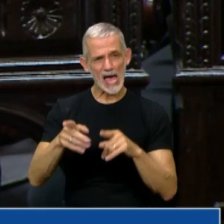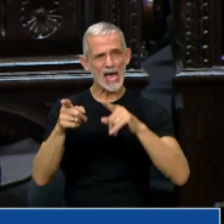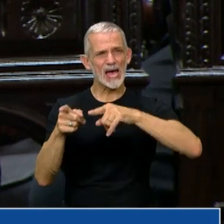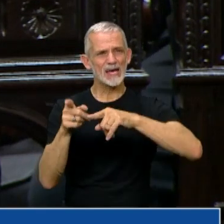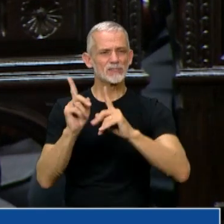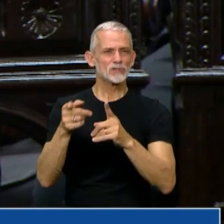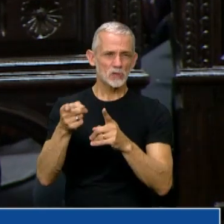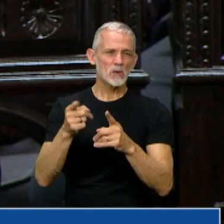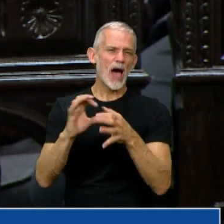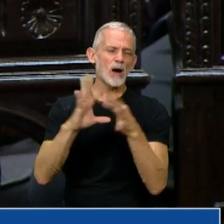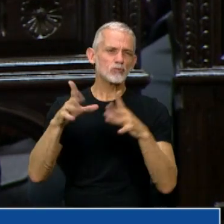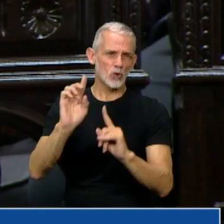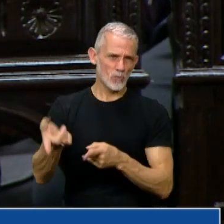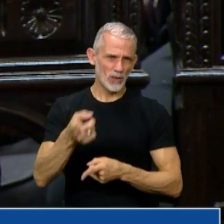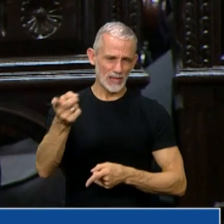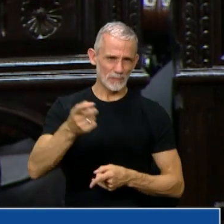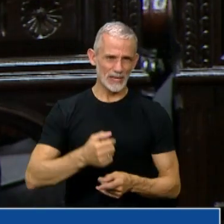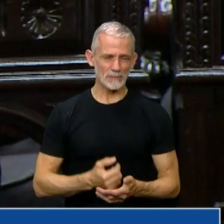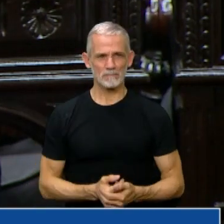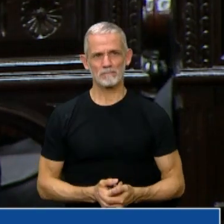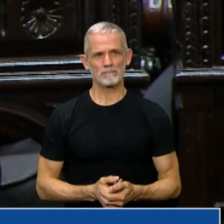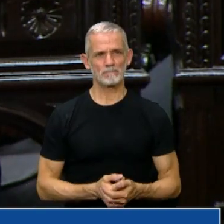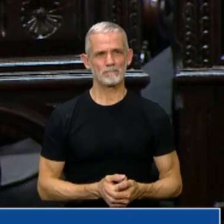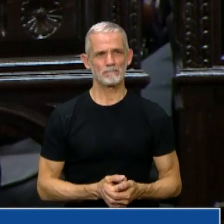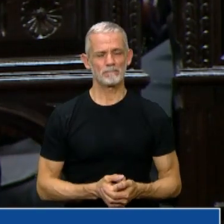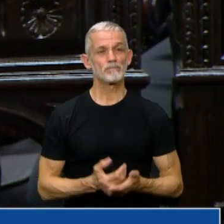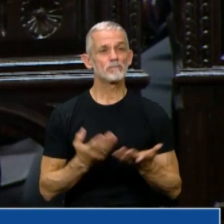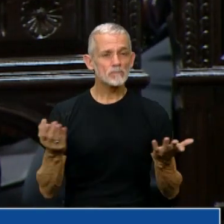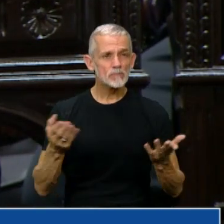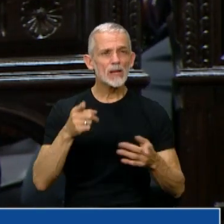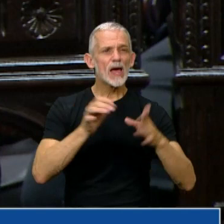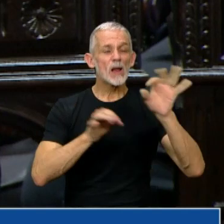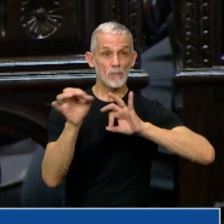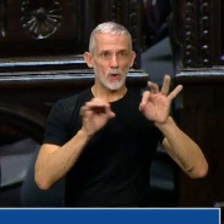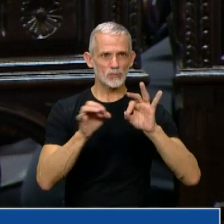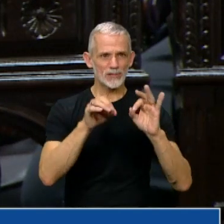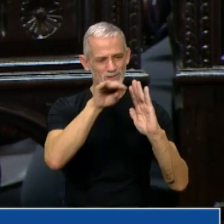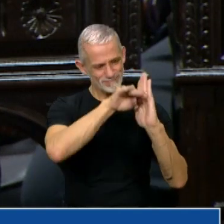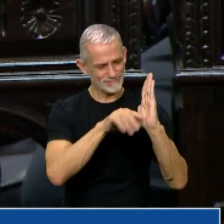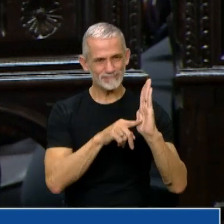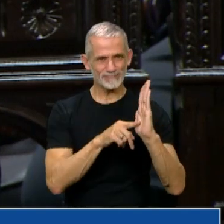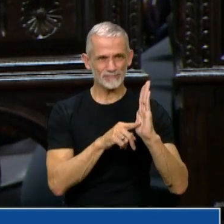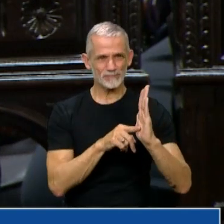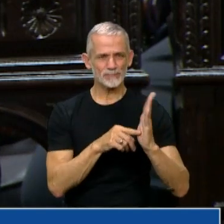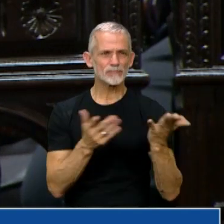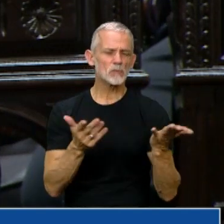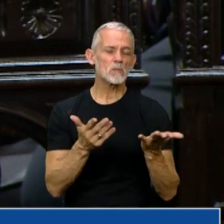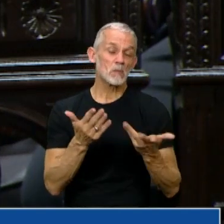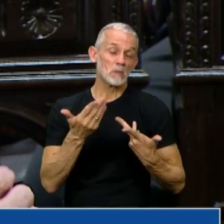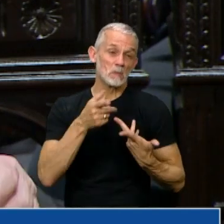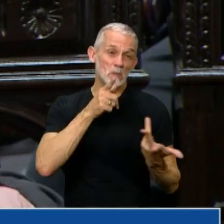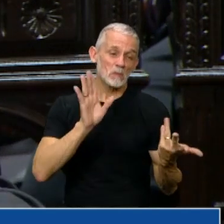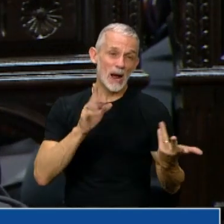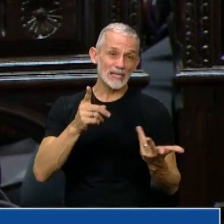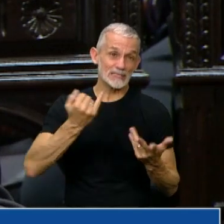tema de el proyecto que estamos considerando. En el proyecto, o según lo que se nos